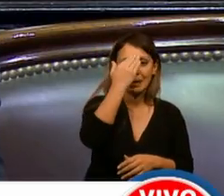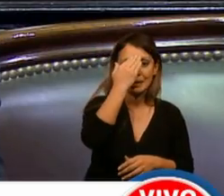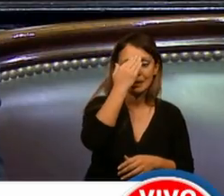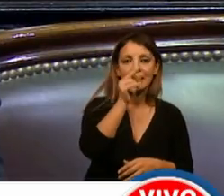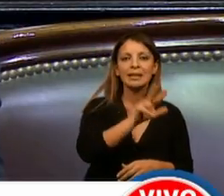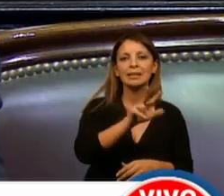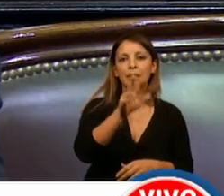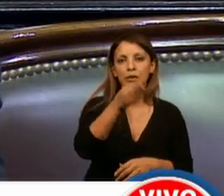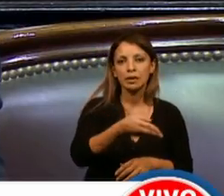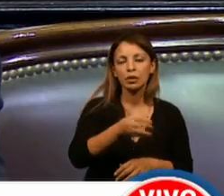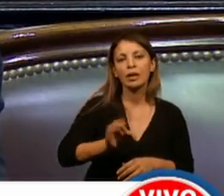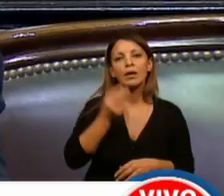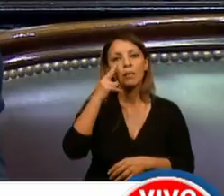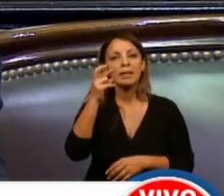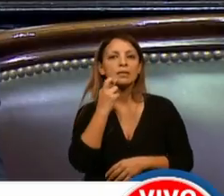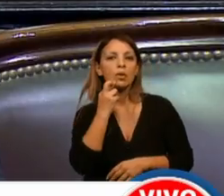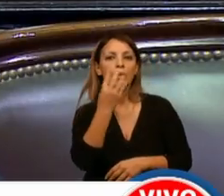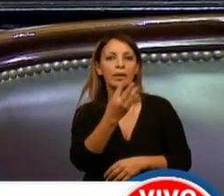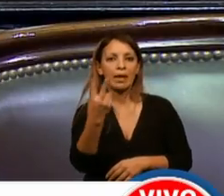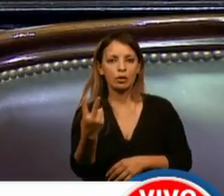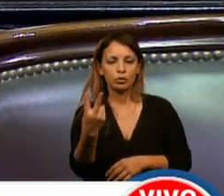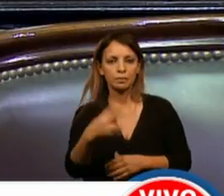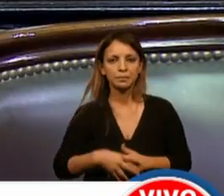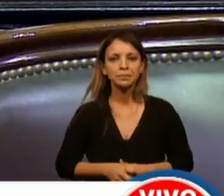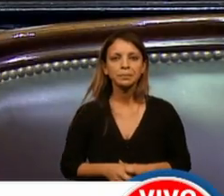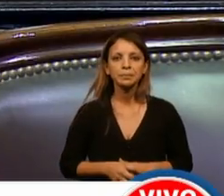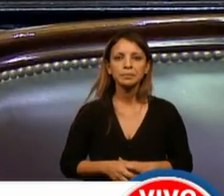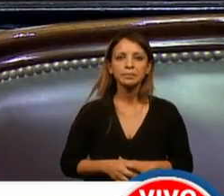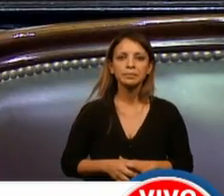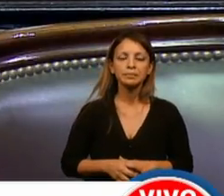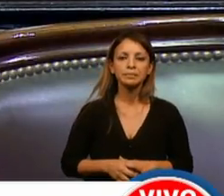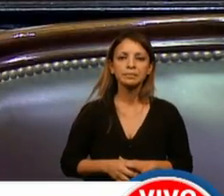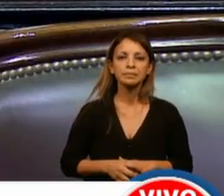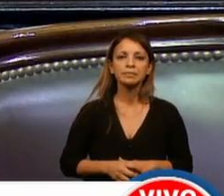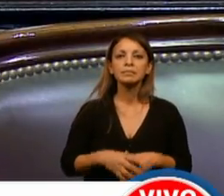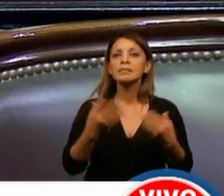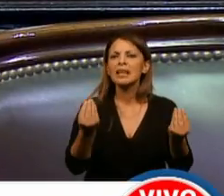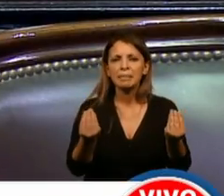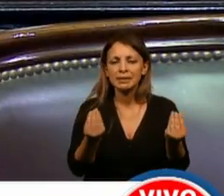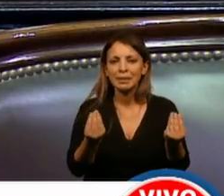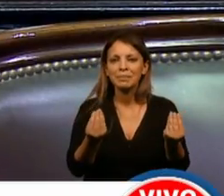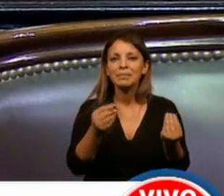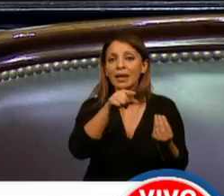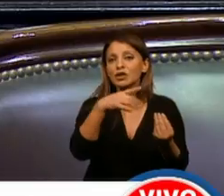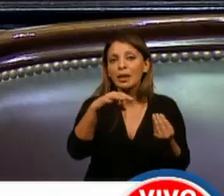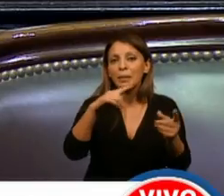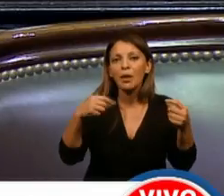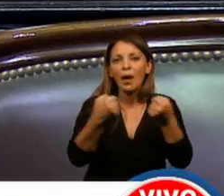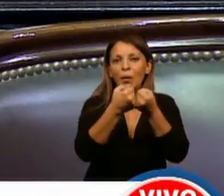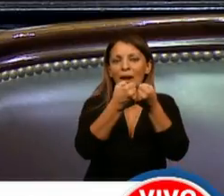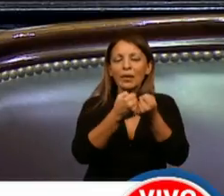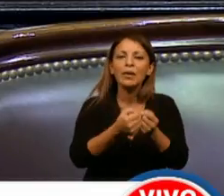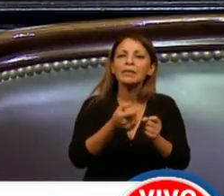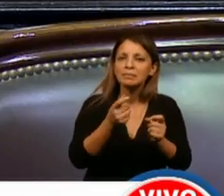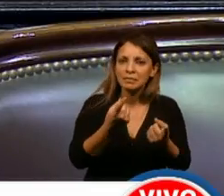en el año 2019 42 es decir que en esto deberíamos estar de acuerdo que hay que tener continuidad